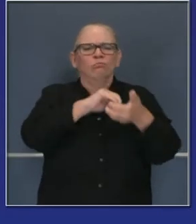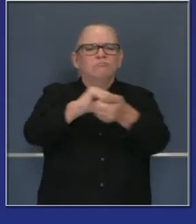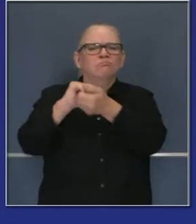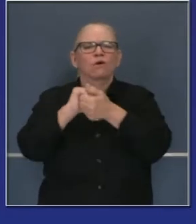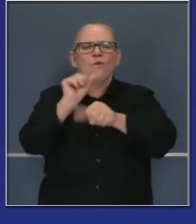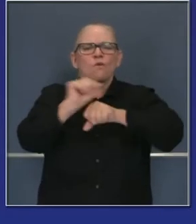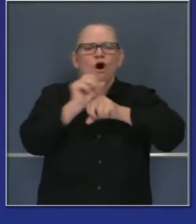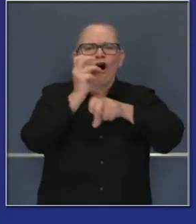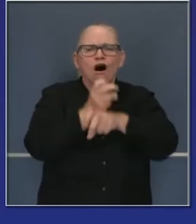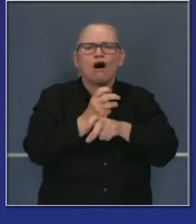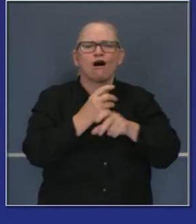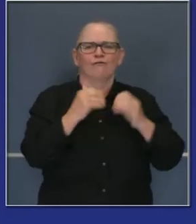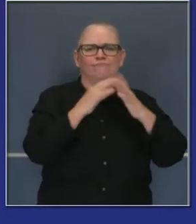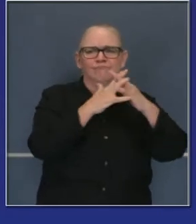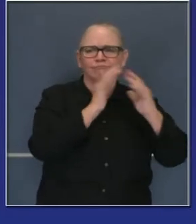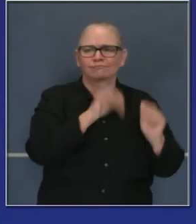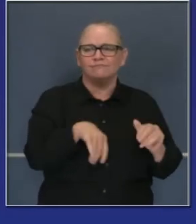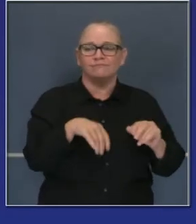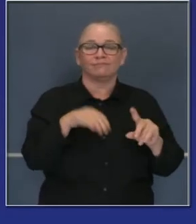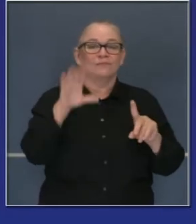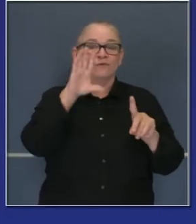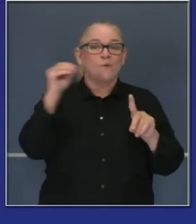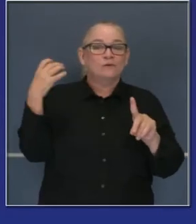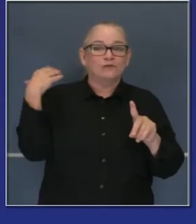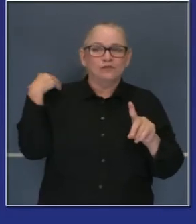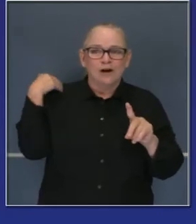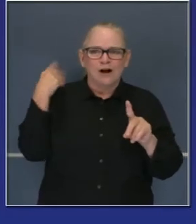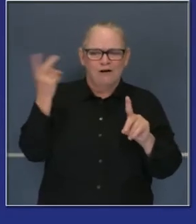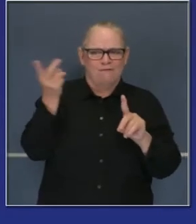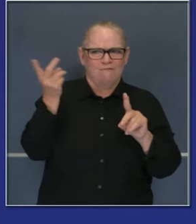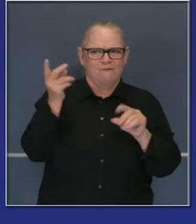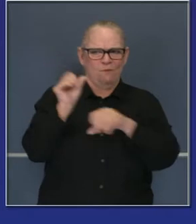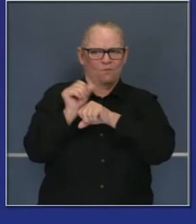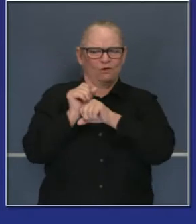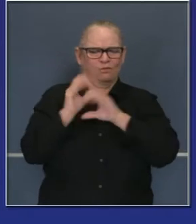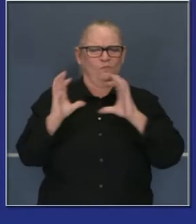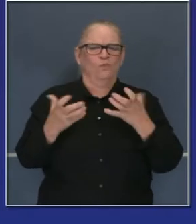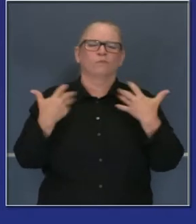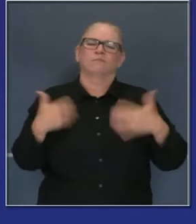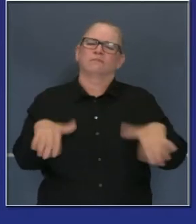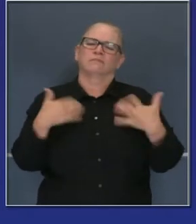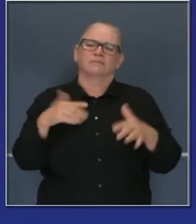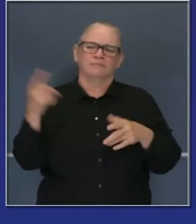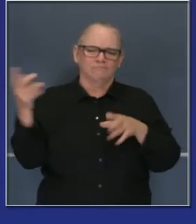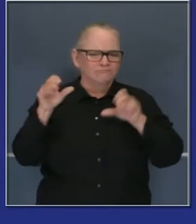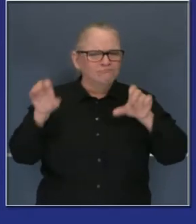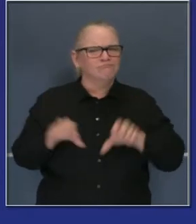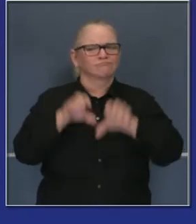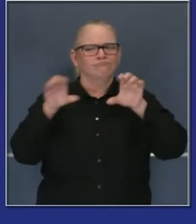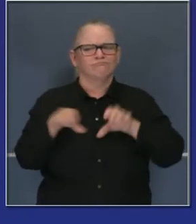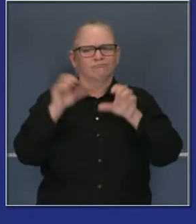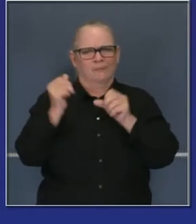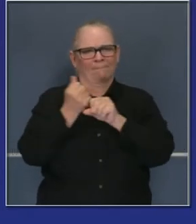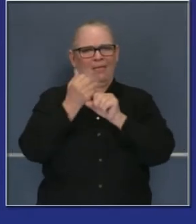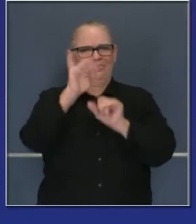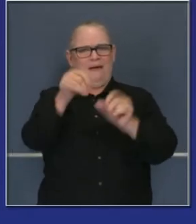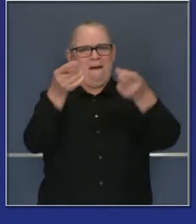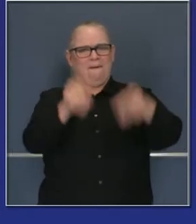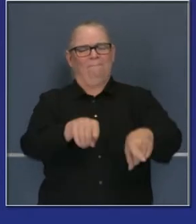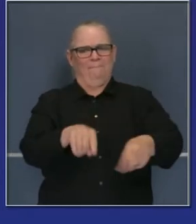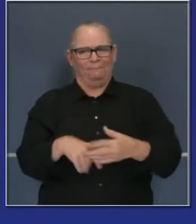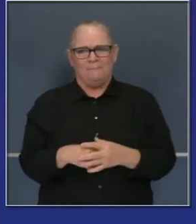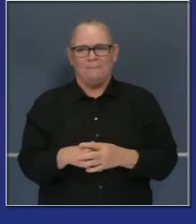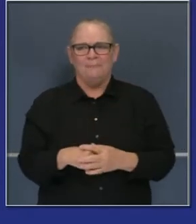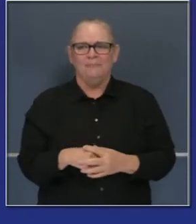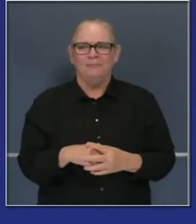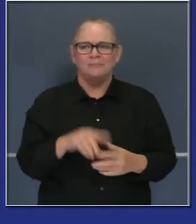apoyan y los codirectores por supuesto del programa de este grupo de trabajo que hemos el alcalde